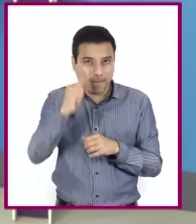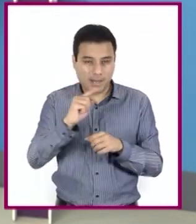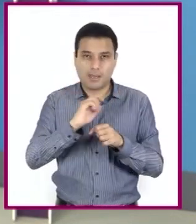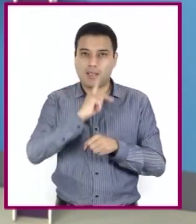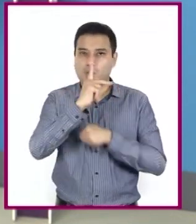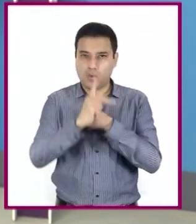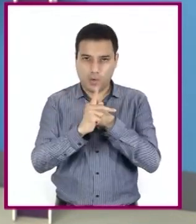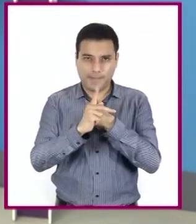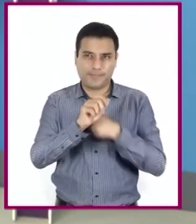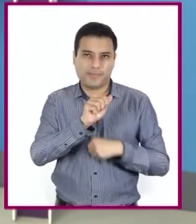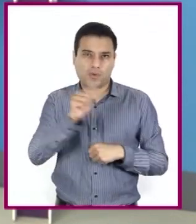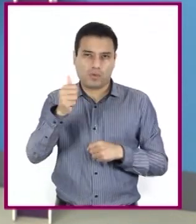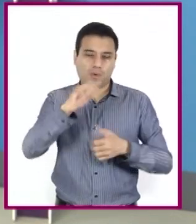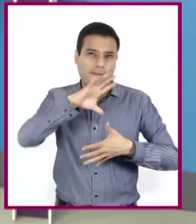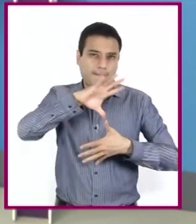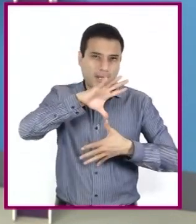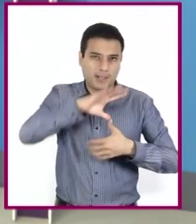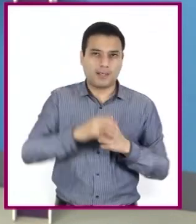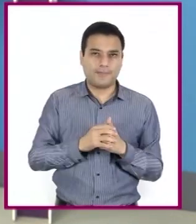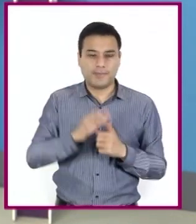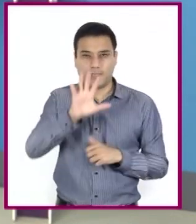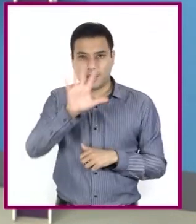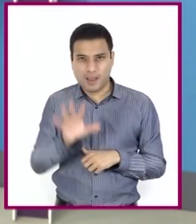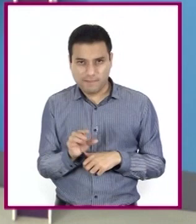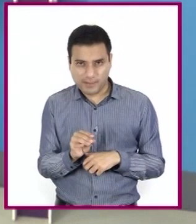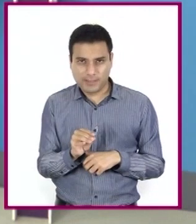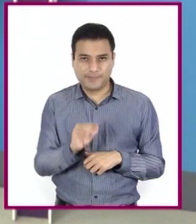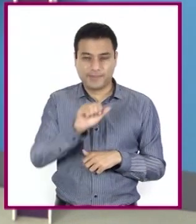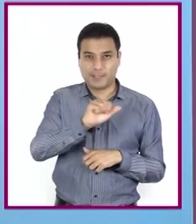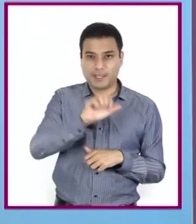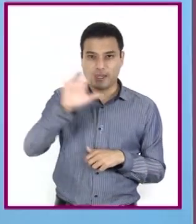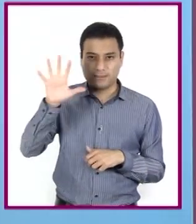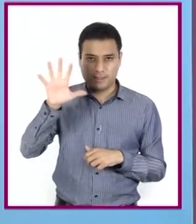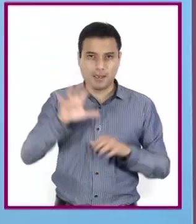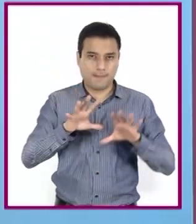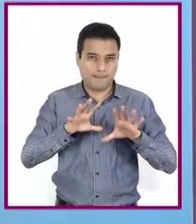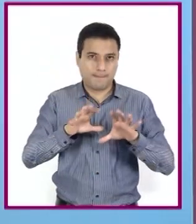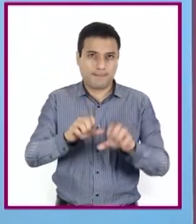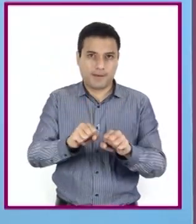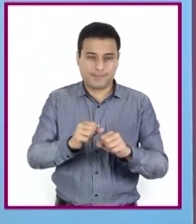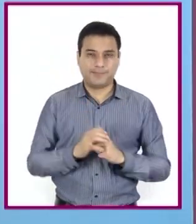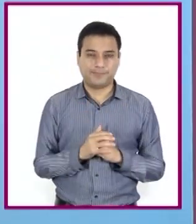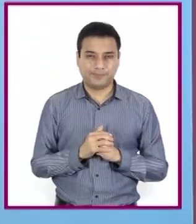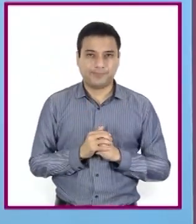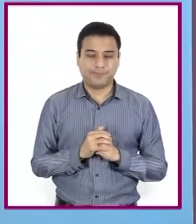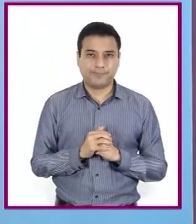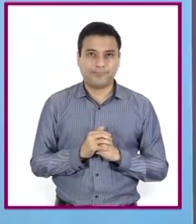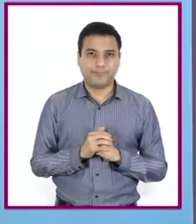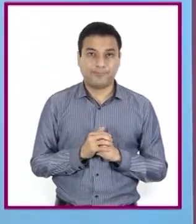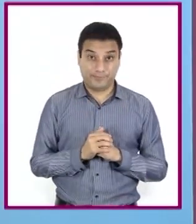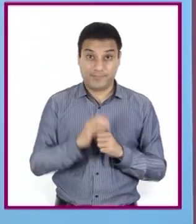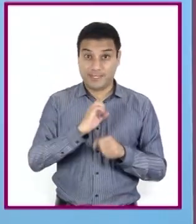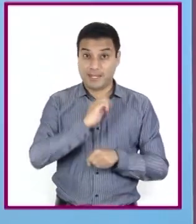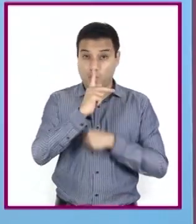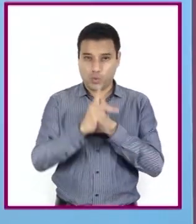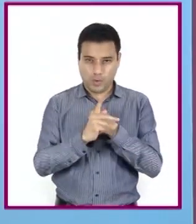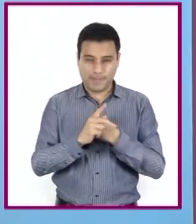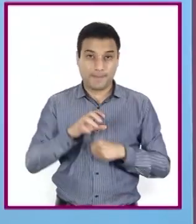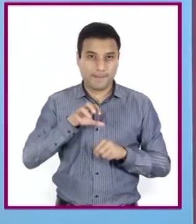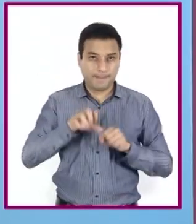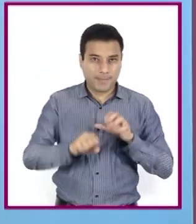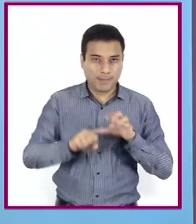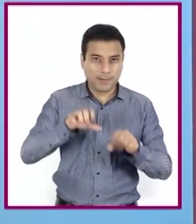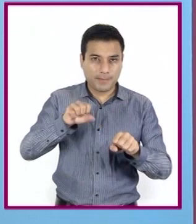europea hacia América, África y Asia. El expansionismo europeo recurrió a